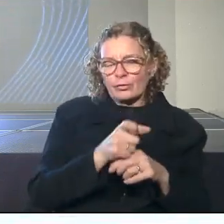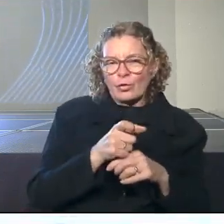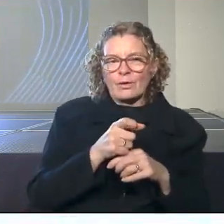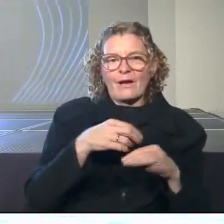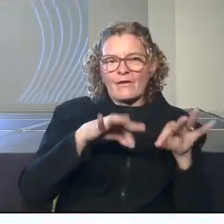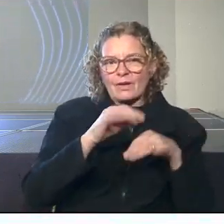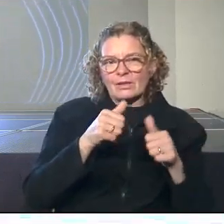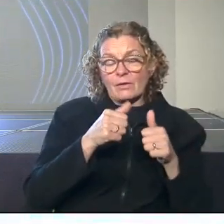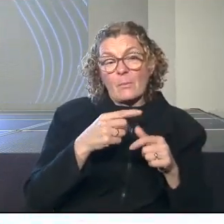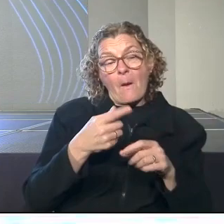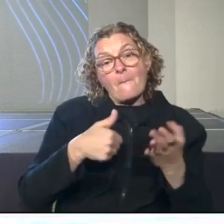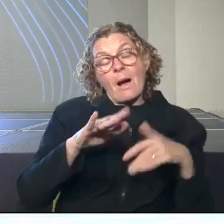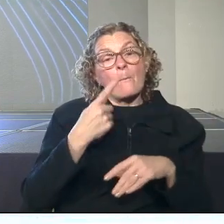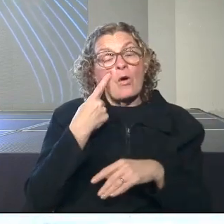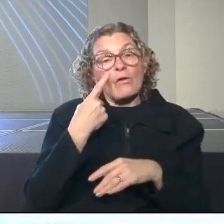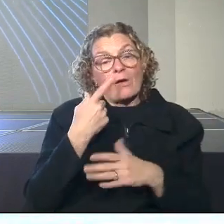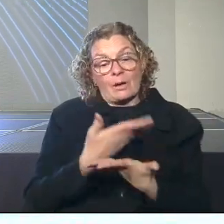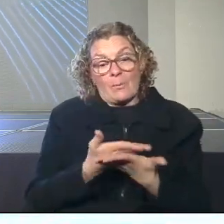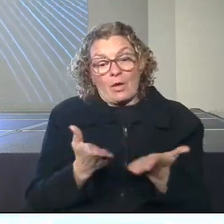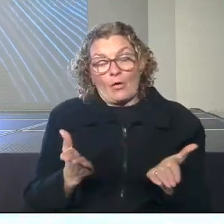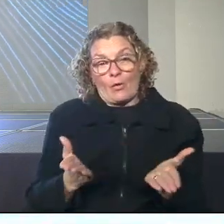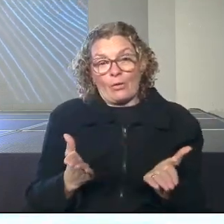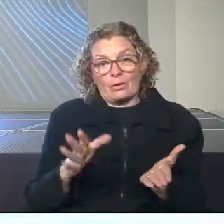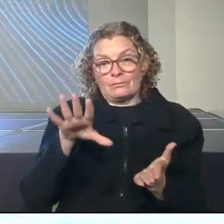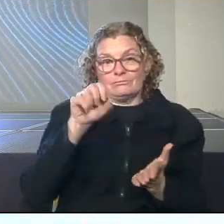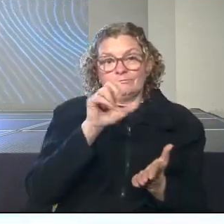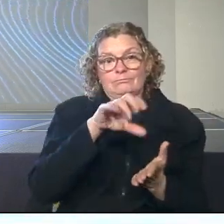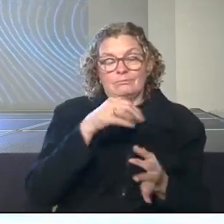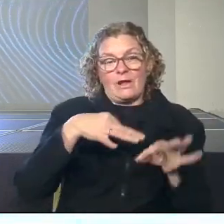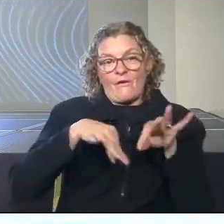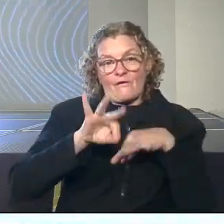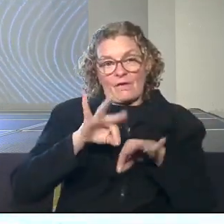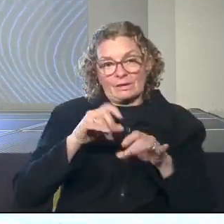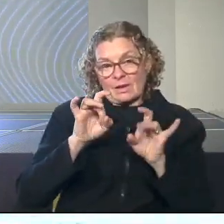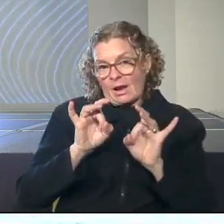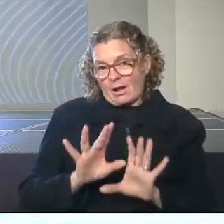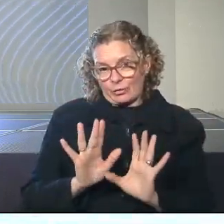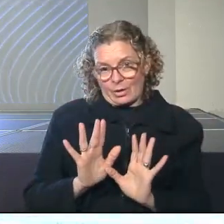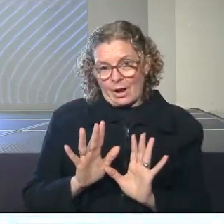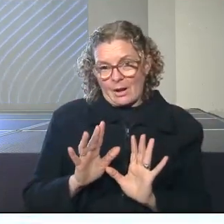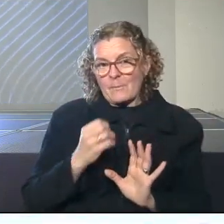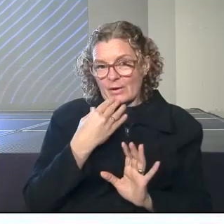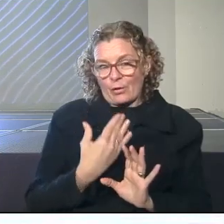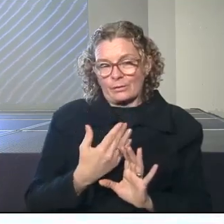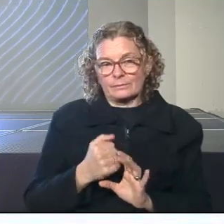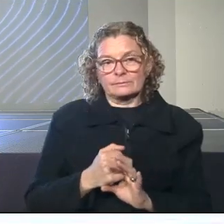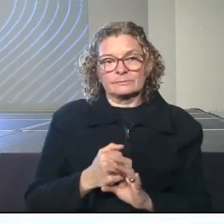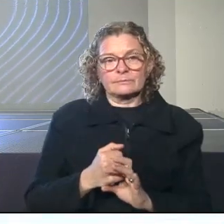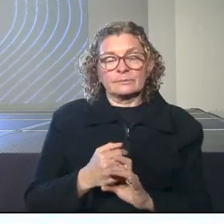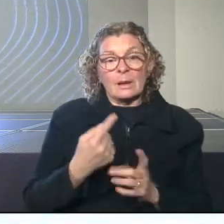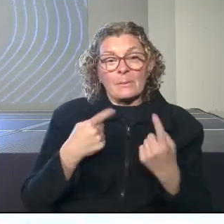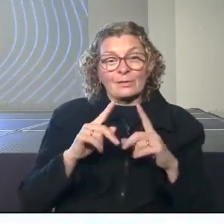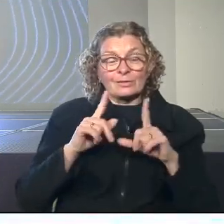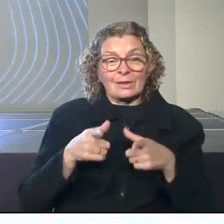más probabilidades de mostrarnos mejor y capturar ese tráfico de forma natural y orgánica. Pero